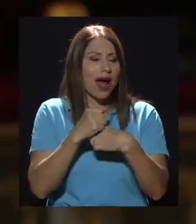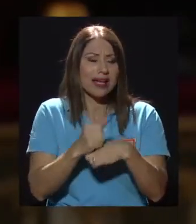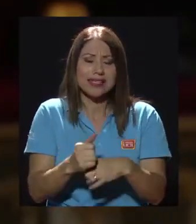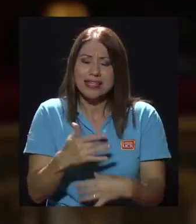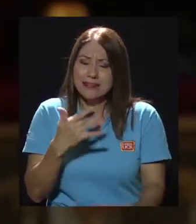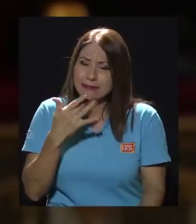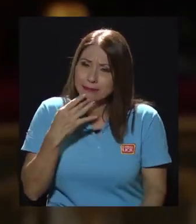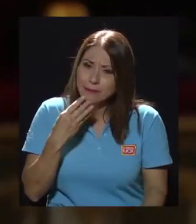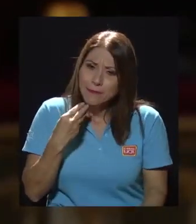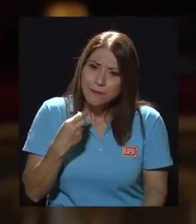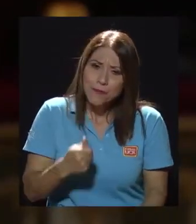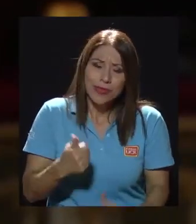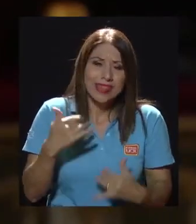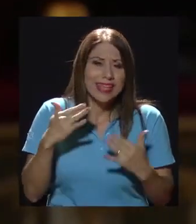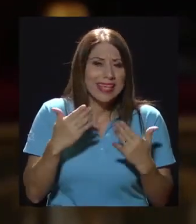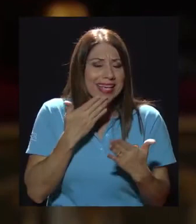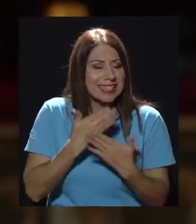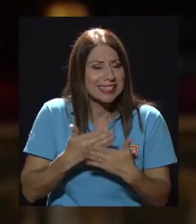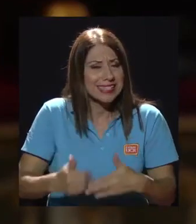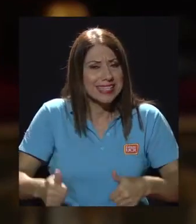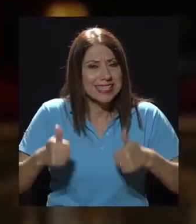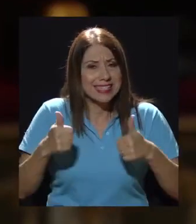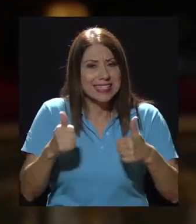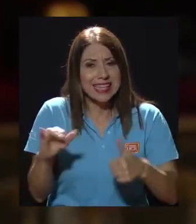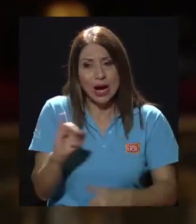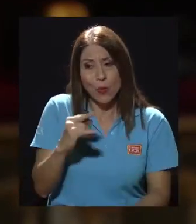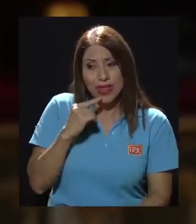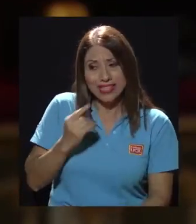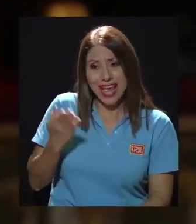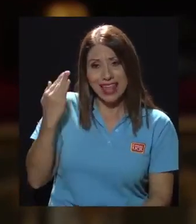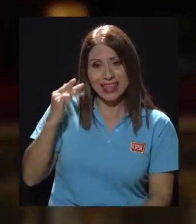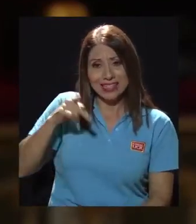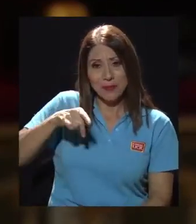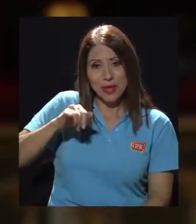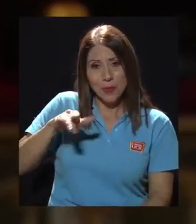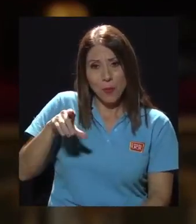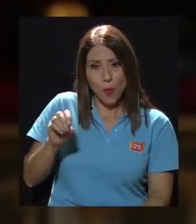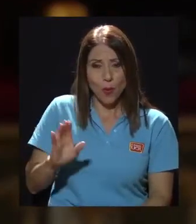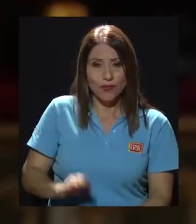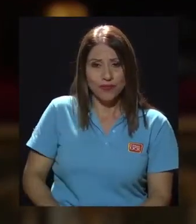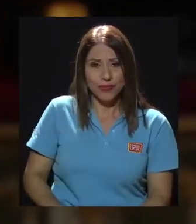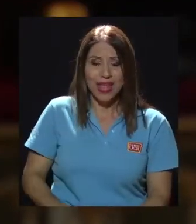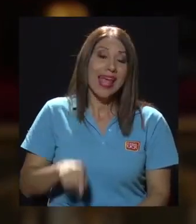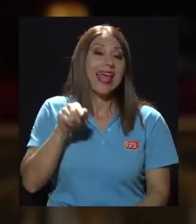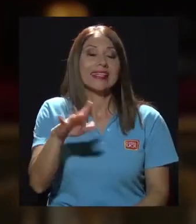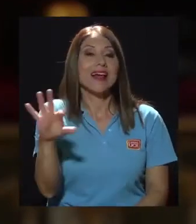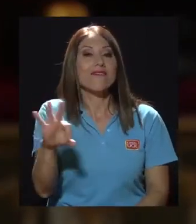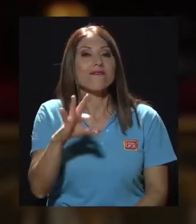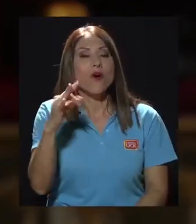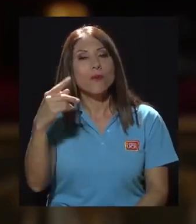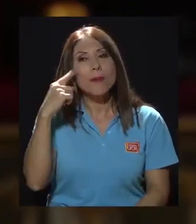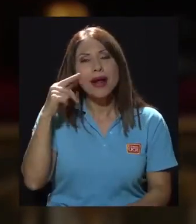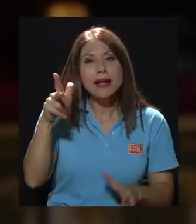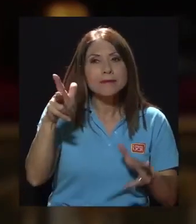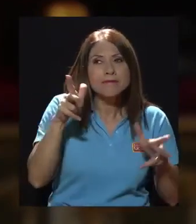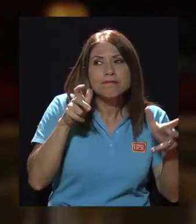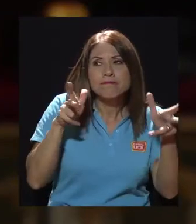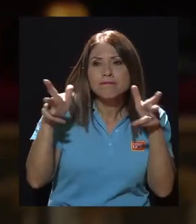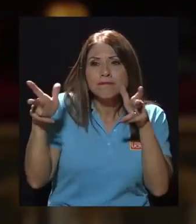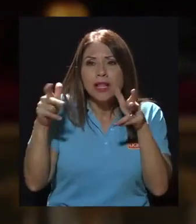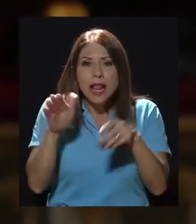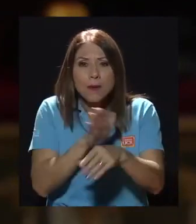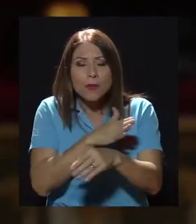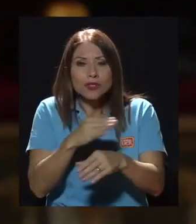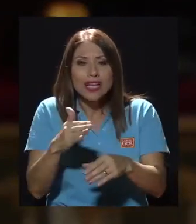exquisita, y como decía ahora don Carlos Pipo, esa forma de apreciar de una manera sublime la música